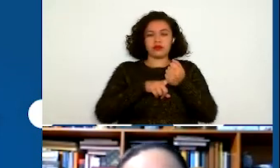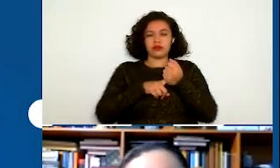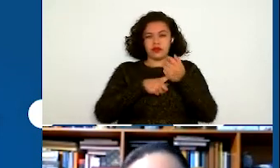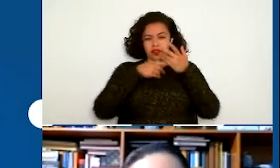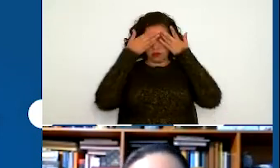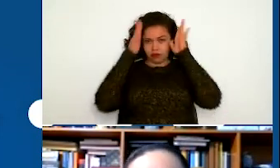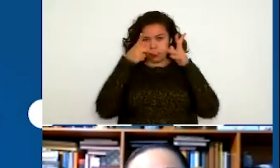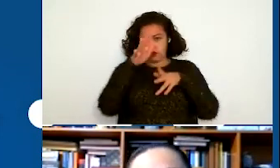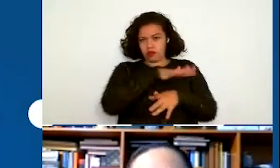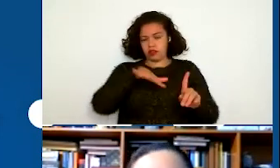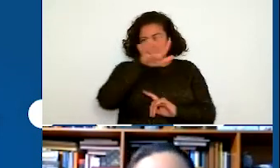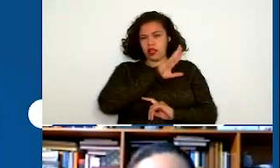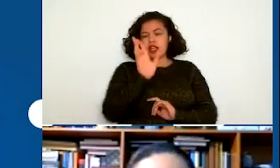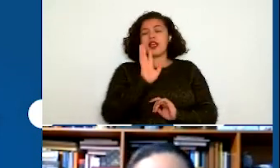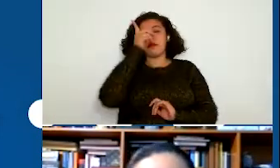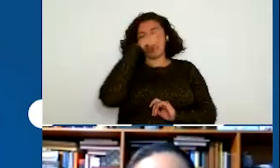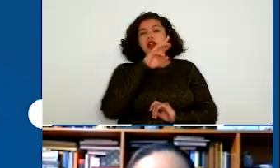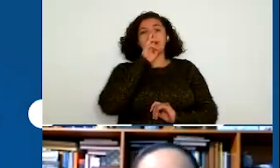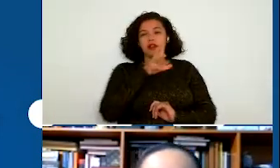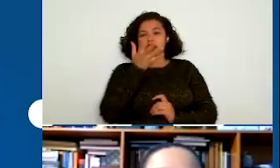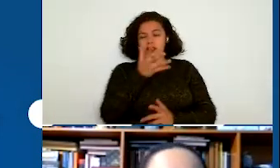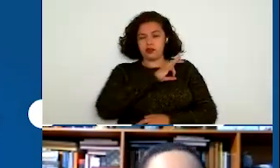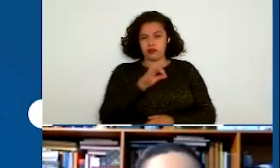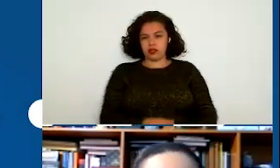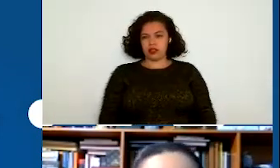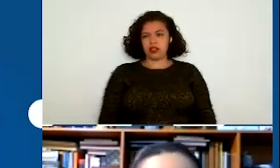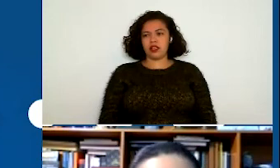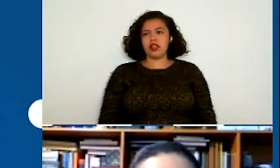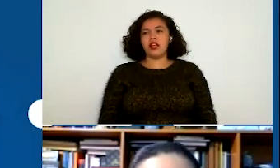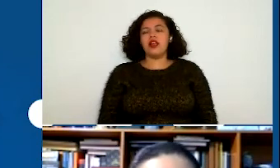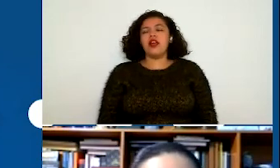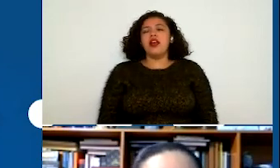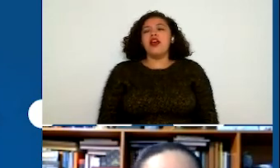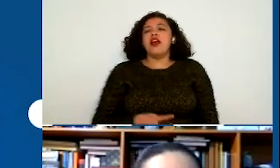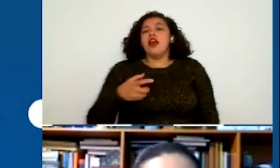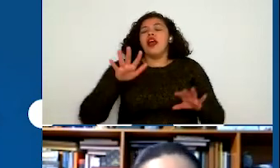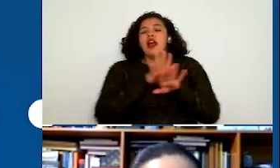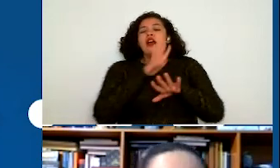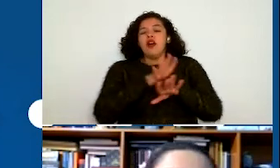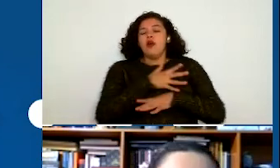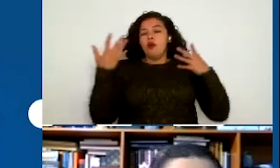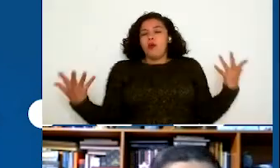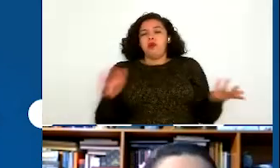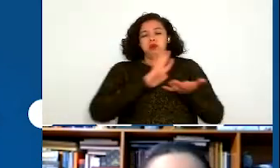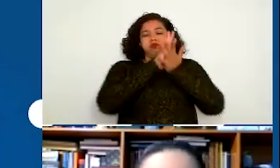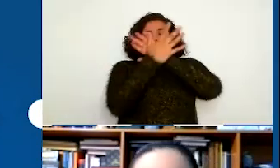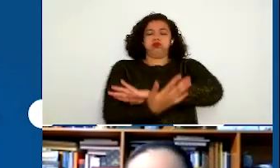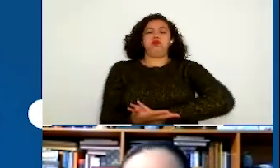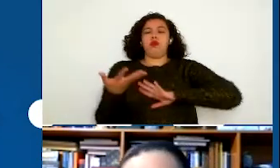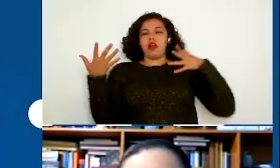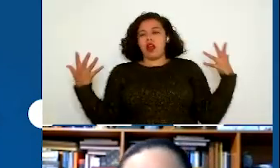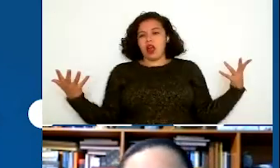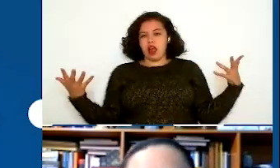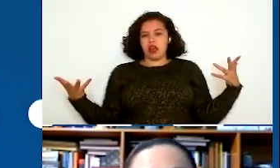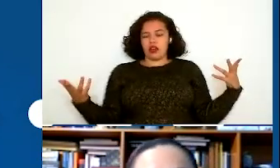concientizarse de su situación y mejorarla. Y es así como se van generando los grandes cambios, las grandes transformaciones a las que pues,